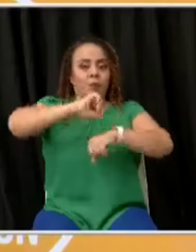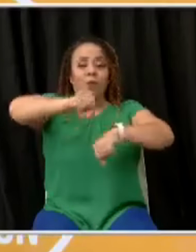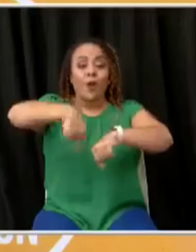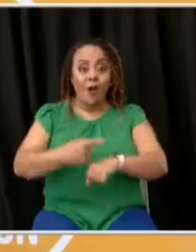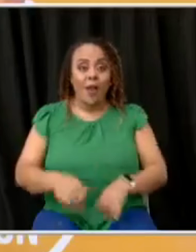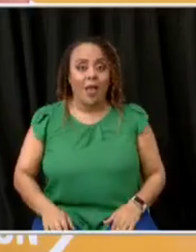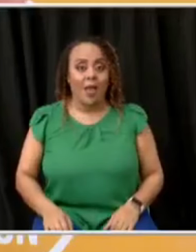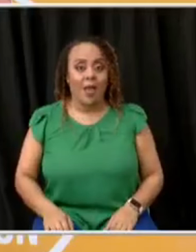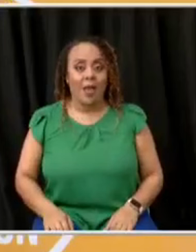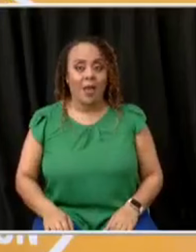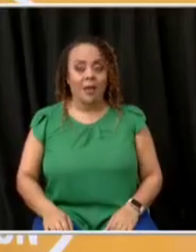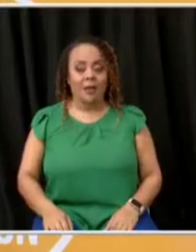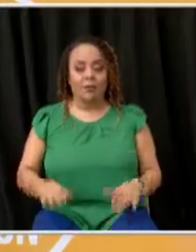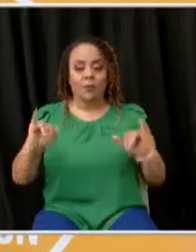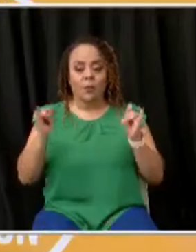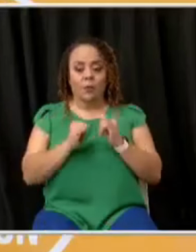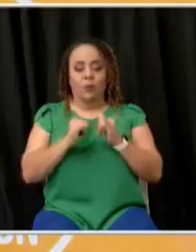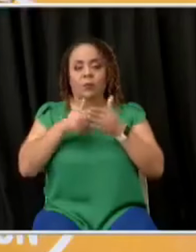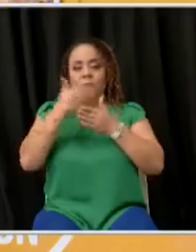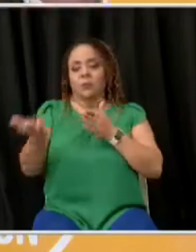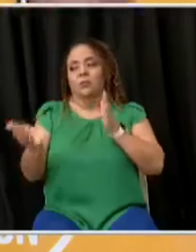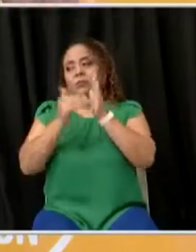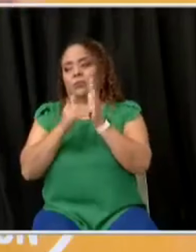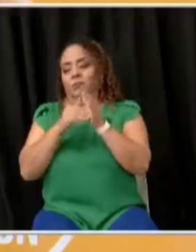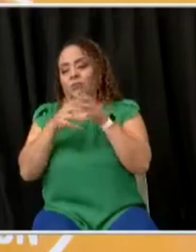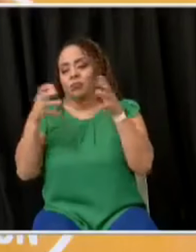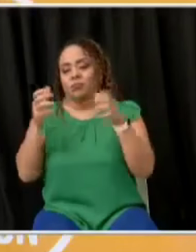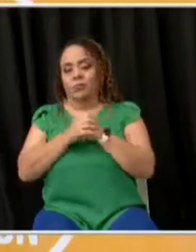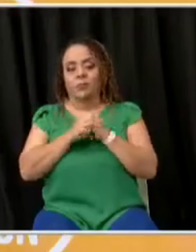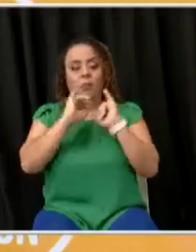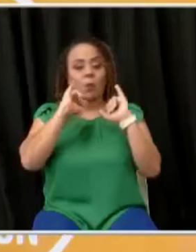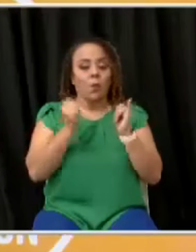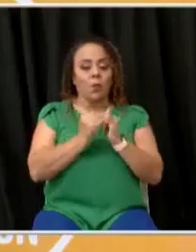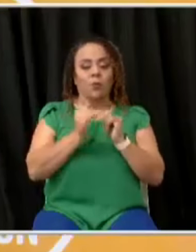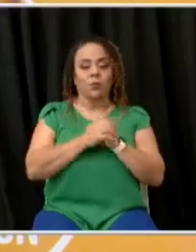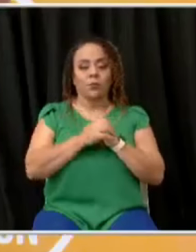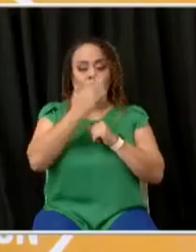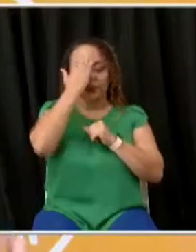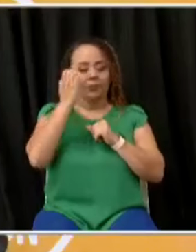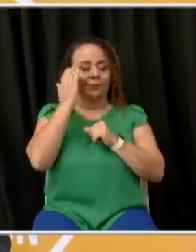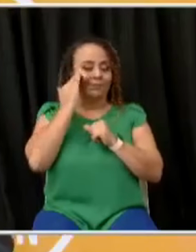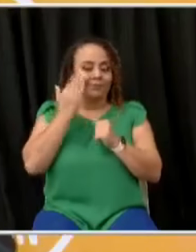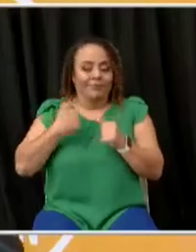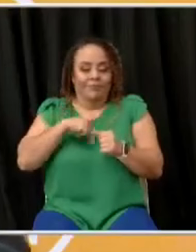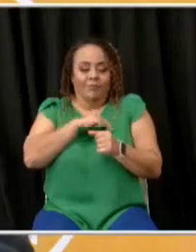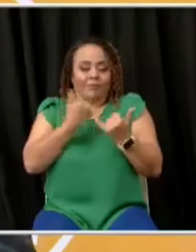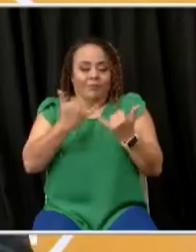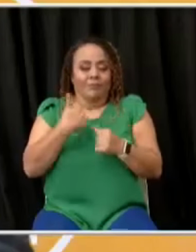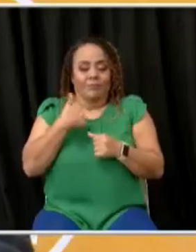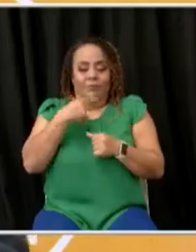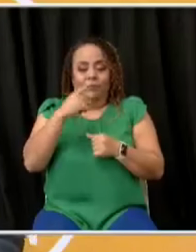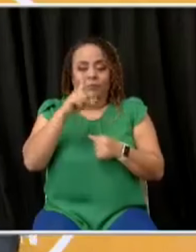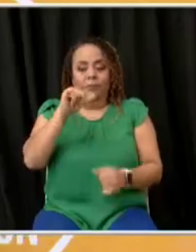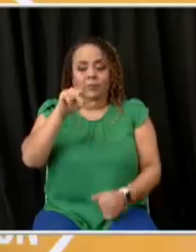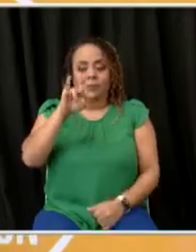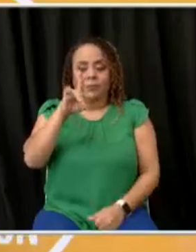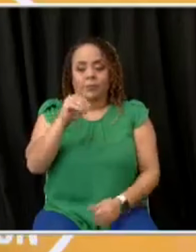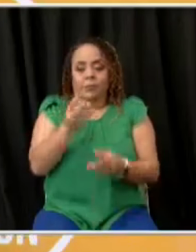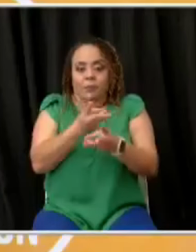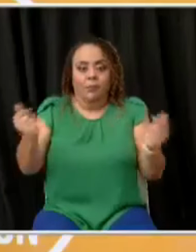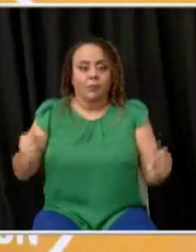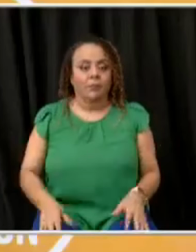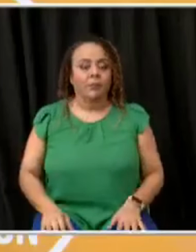Sí, claro, después lo recuperan. Eso no es peso que adelgaza. Porque es agua que están perdiendo, es el líquido que están perdiendo. Okay. Pero